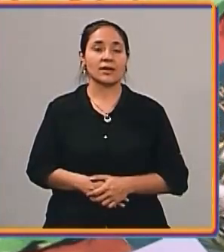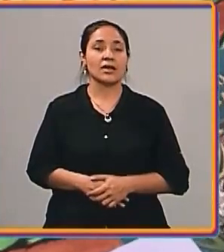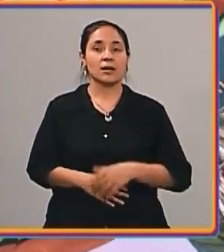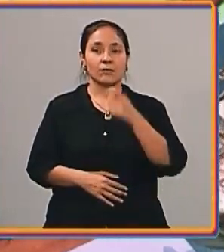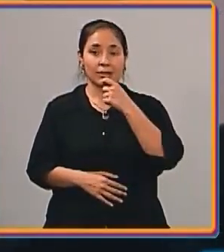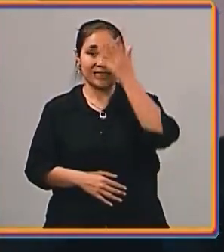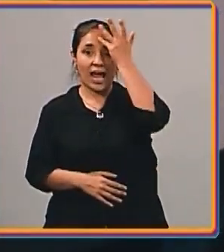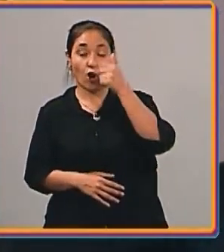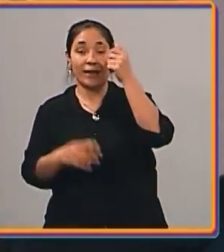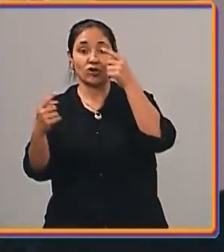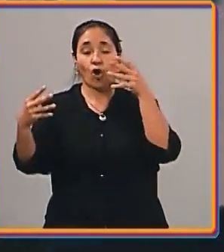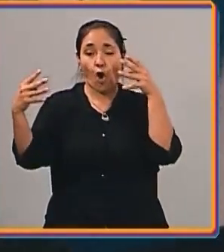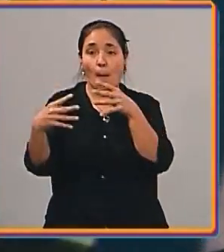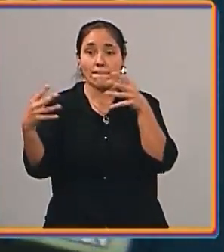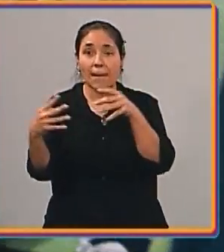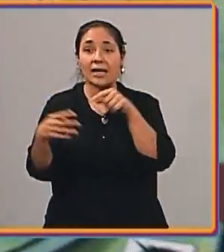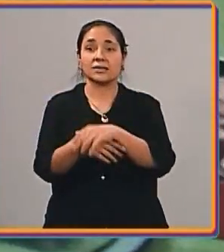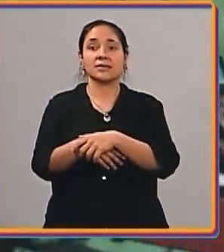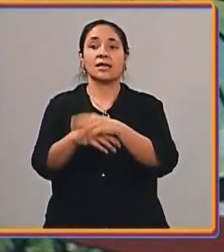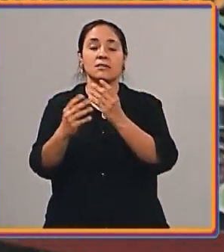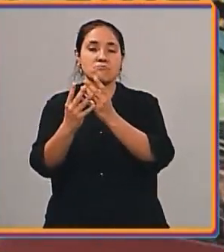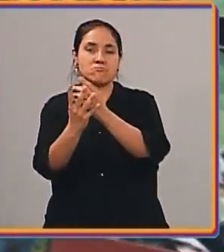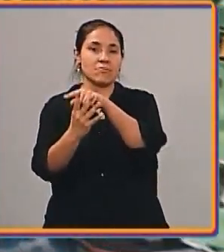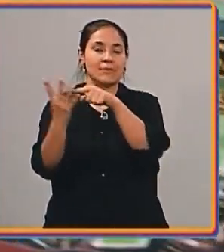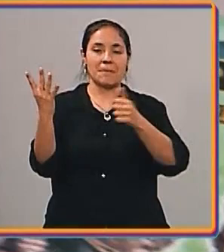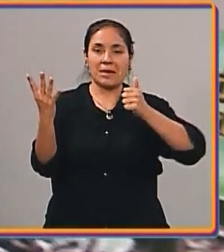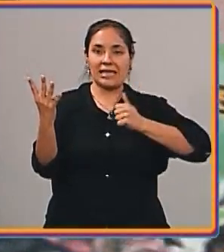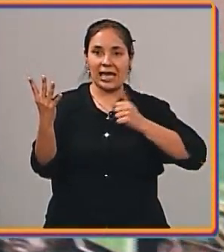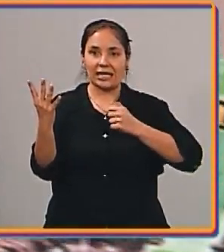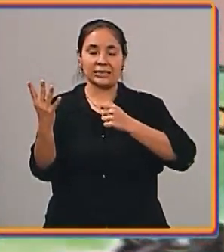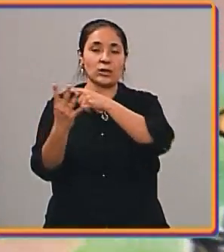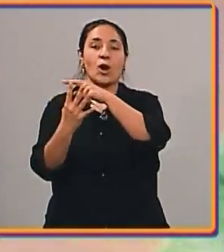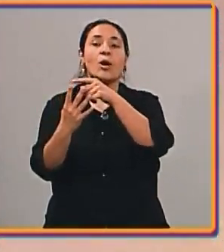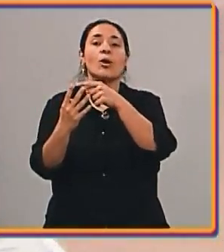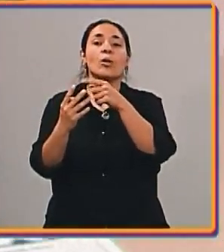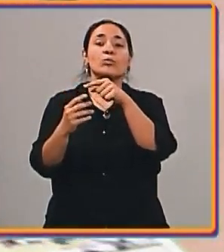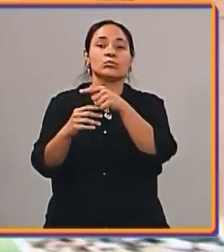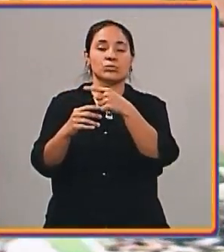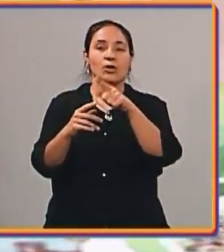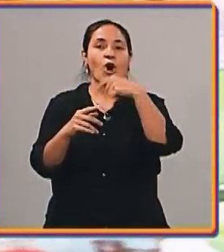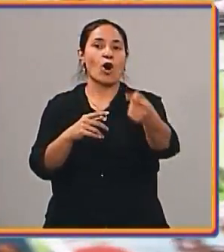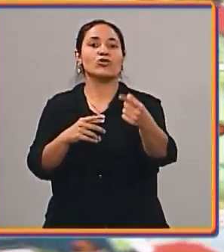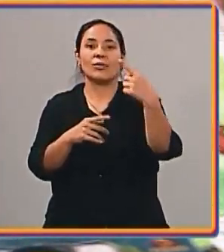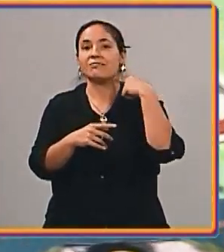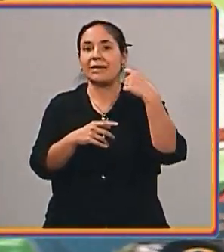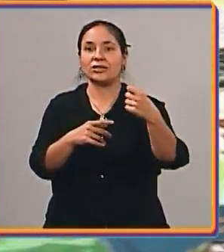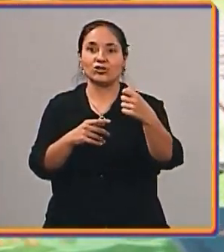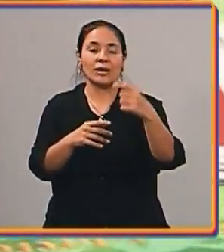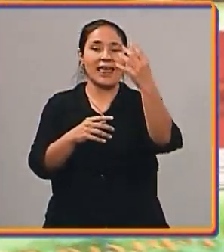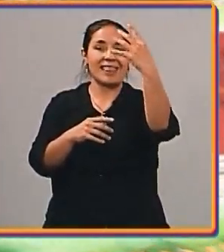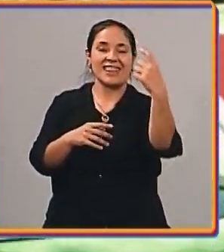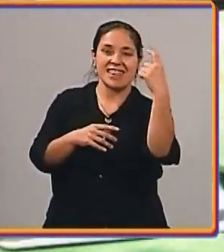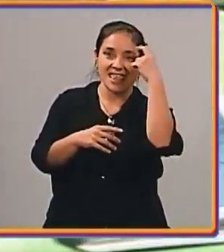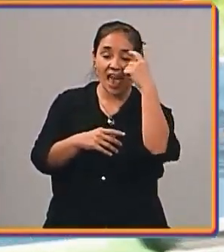En el combate de San Lorenzo tomaremos el control de 6 granaderos que deberán derrotar a un ejército realista que lo supera en número de 10 a